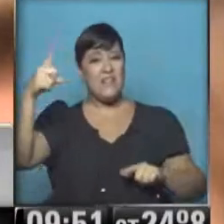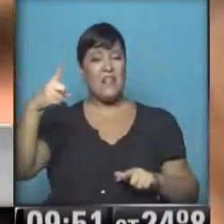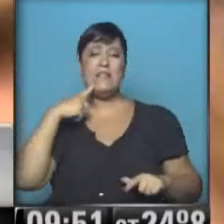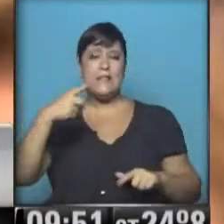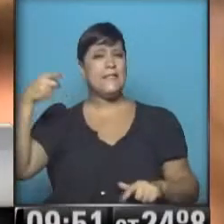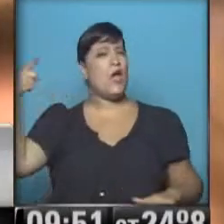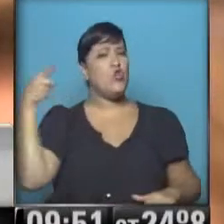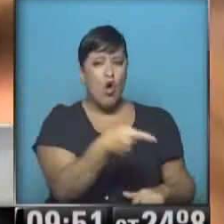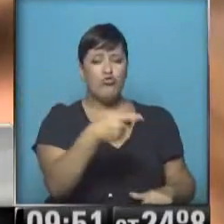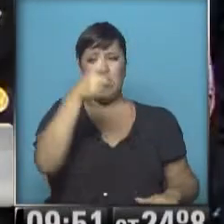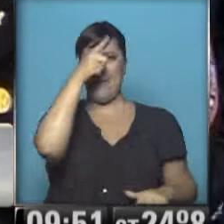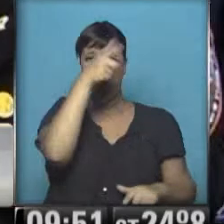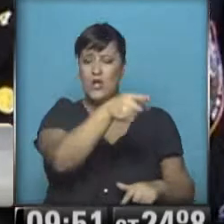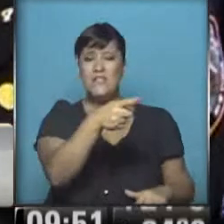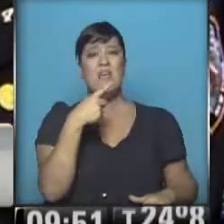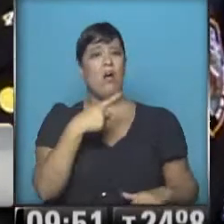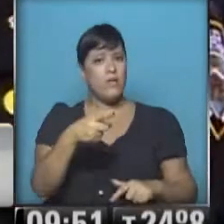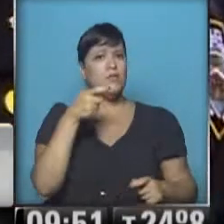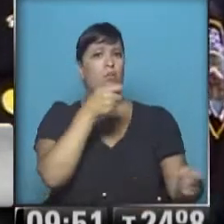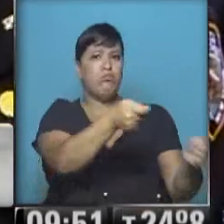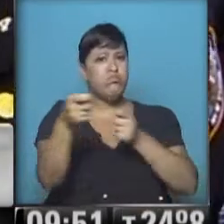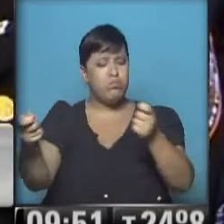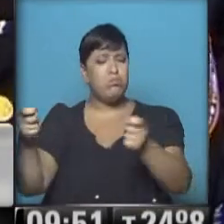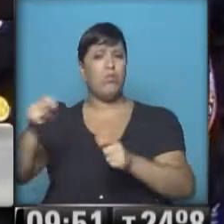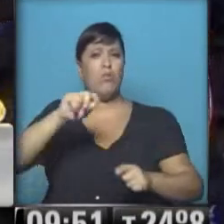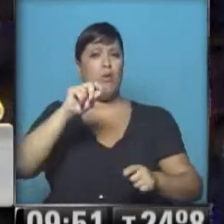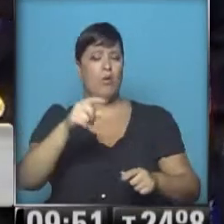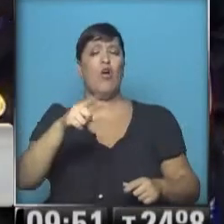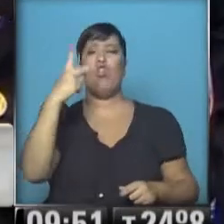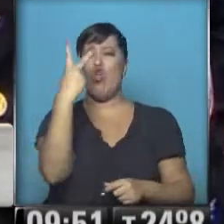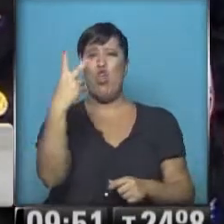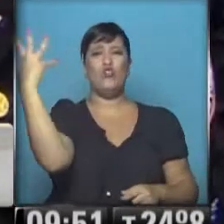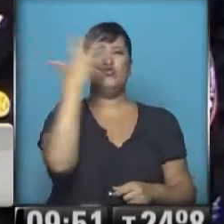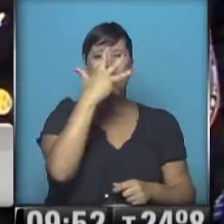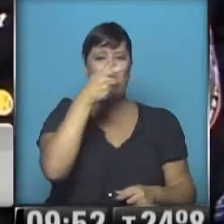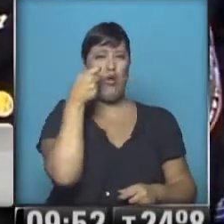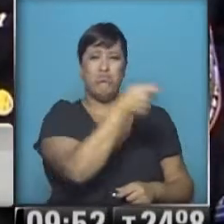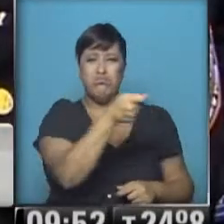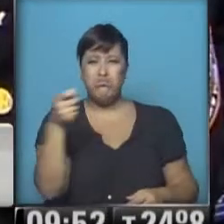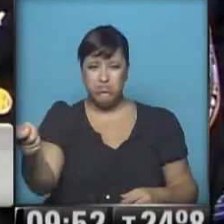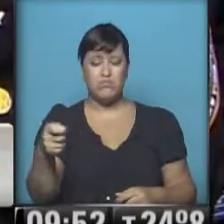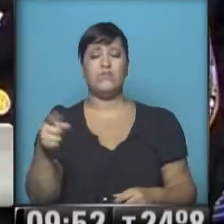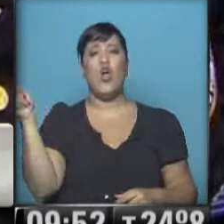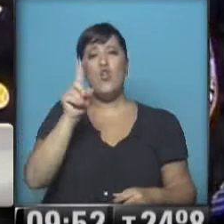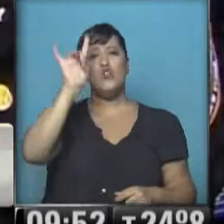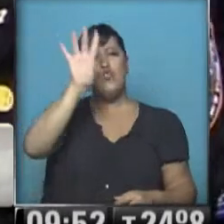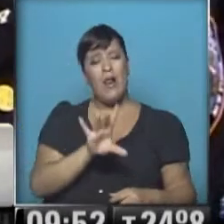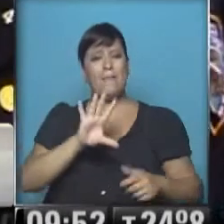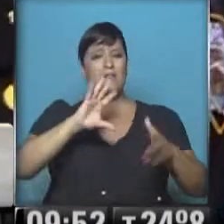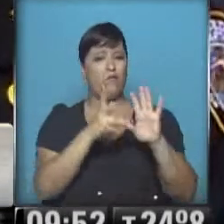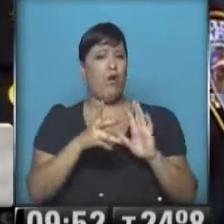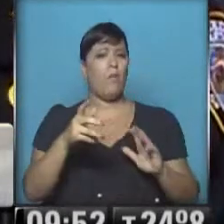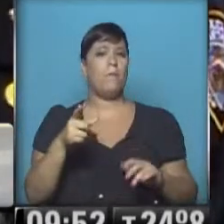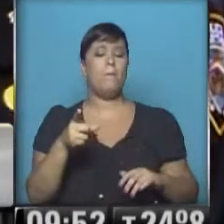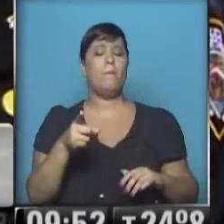policial que había cobrado víctimas entre dos afroamericanos no se trataba solamente de gestos los